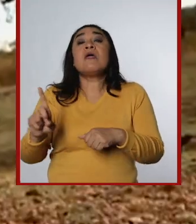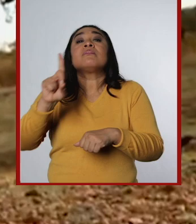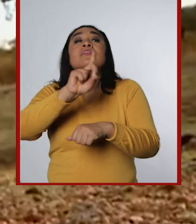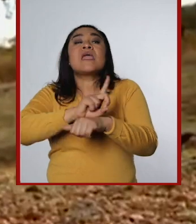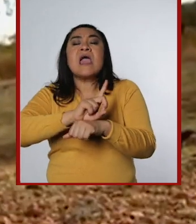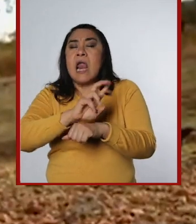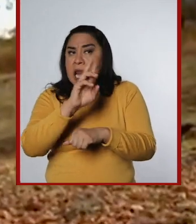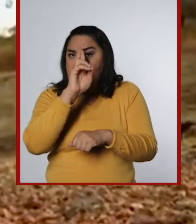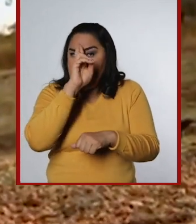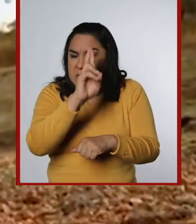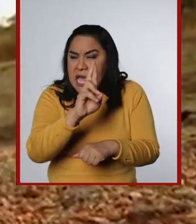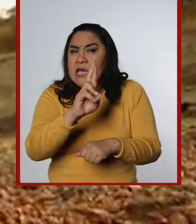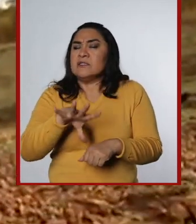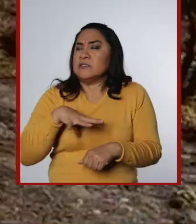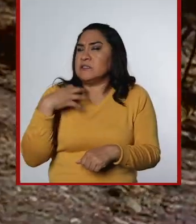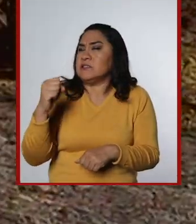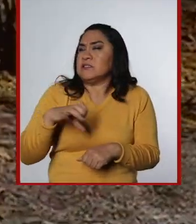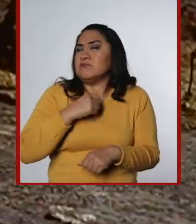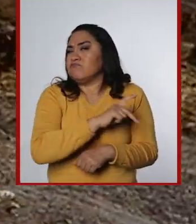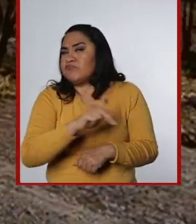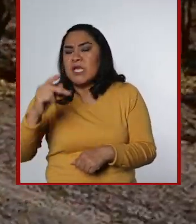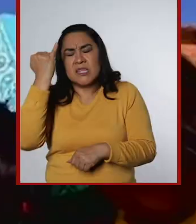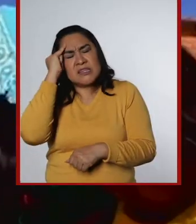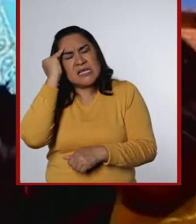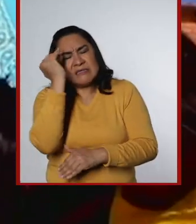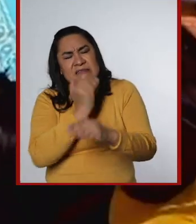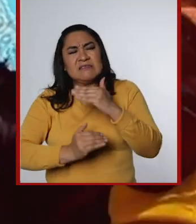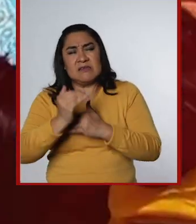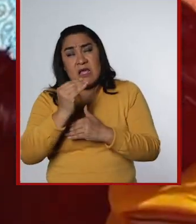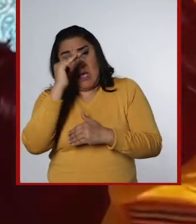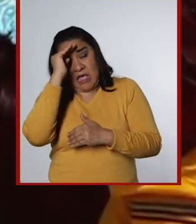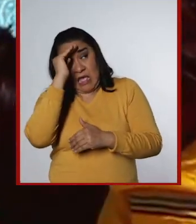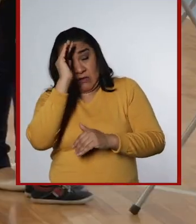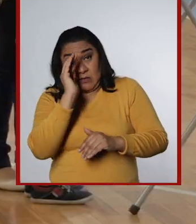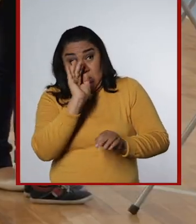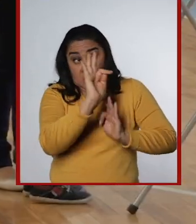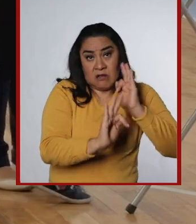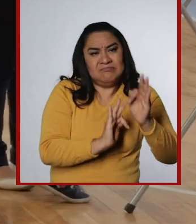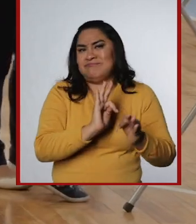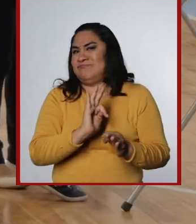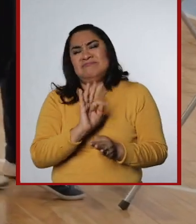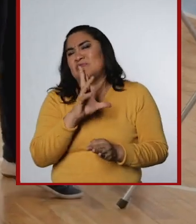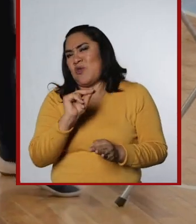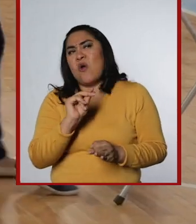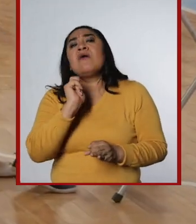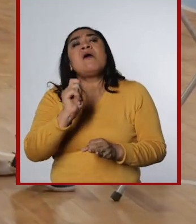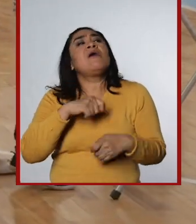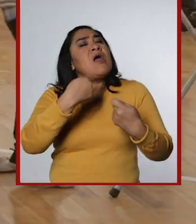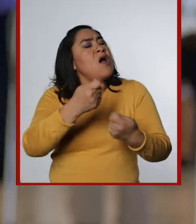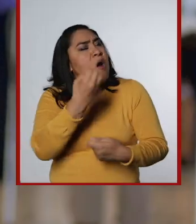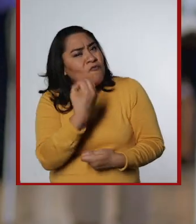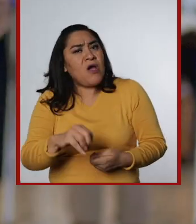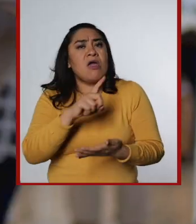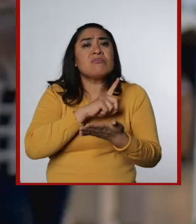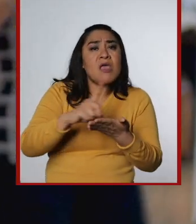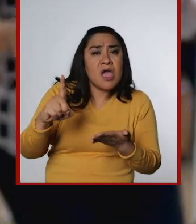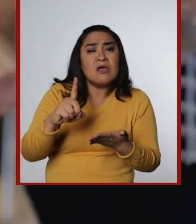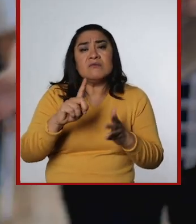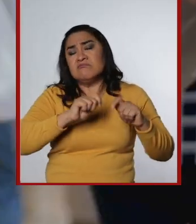la Dignidad y la Resistencia Indígena, y en esa ruta no son privilegios, son derechos específicos, son derechos